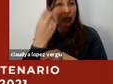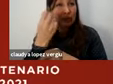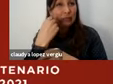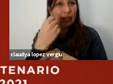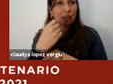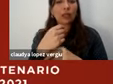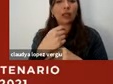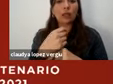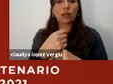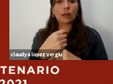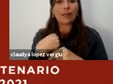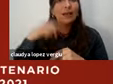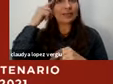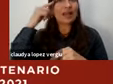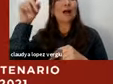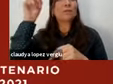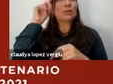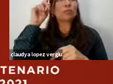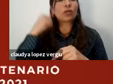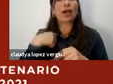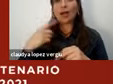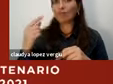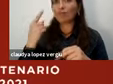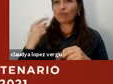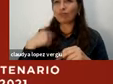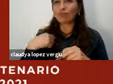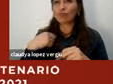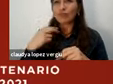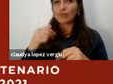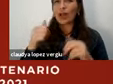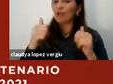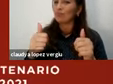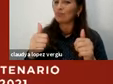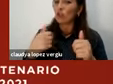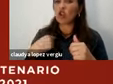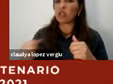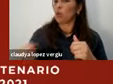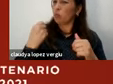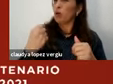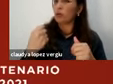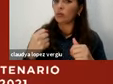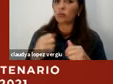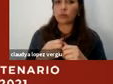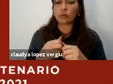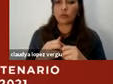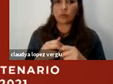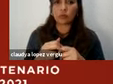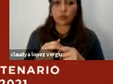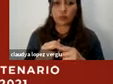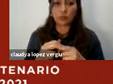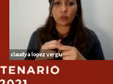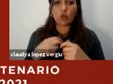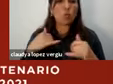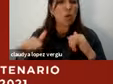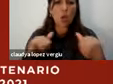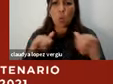nuevas, y ahora ya saben, ya se habían puesto la lente y mirarse y decir, yo sí puedo, yo sí puedo, somos la